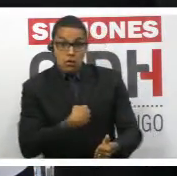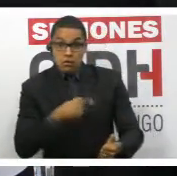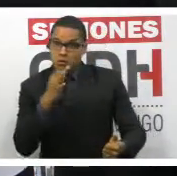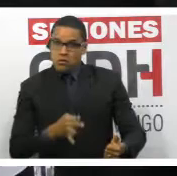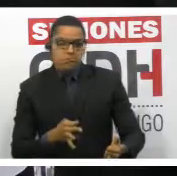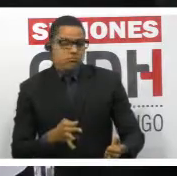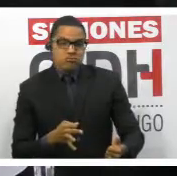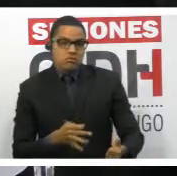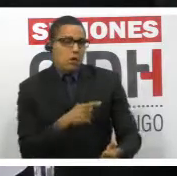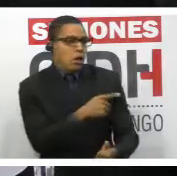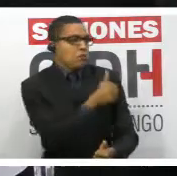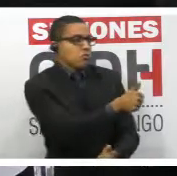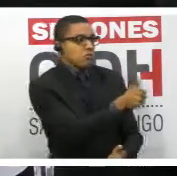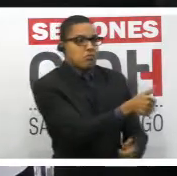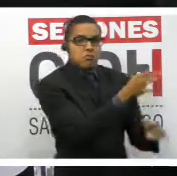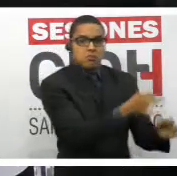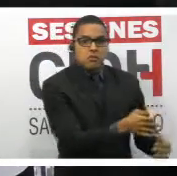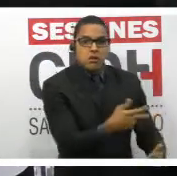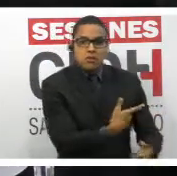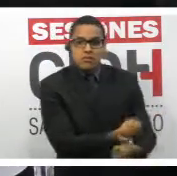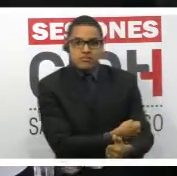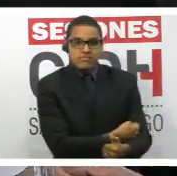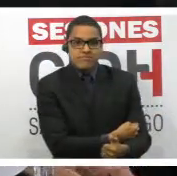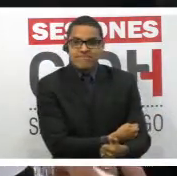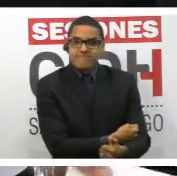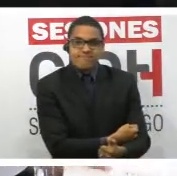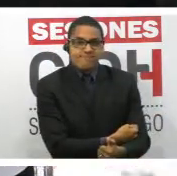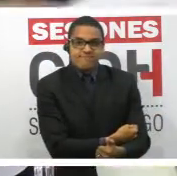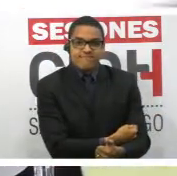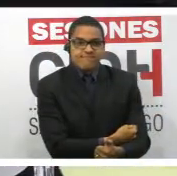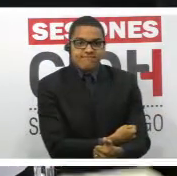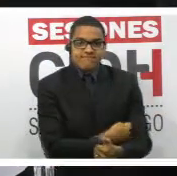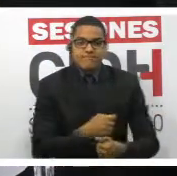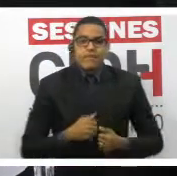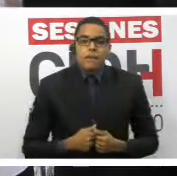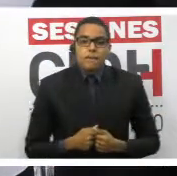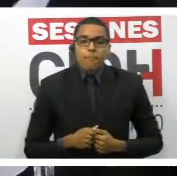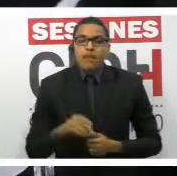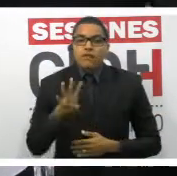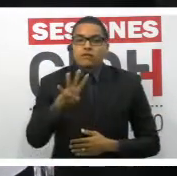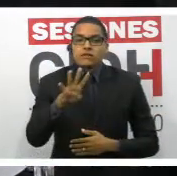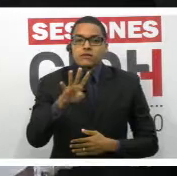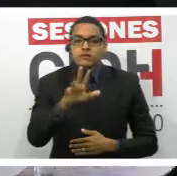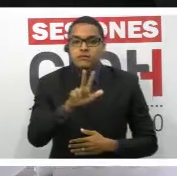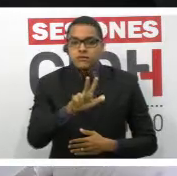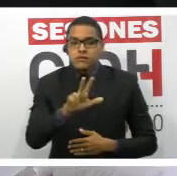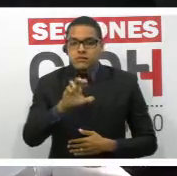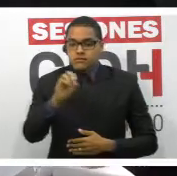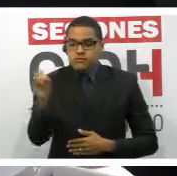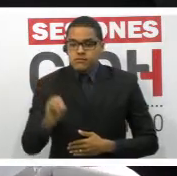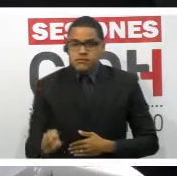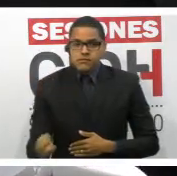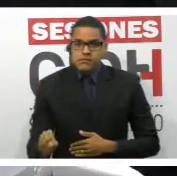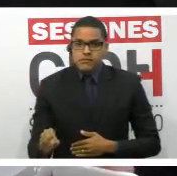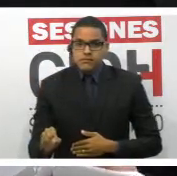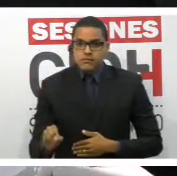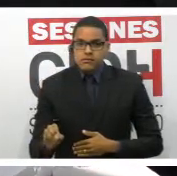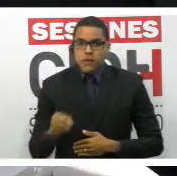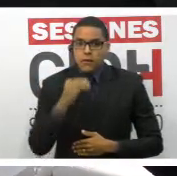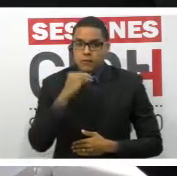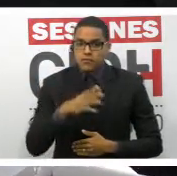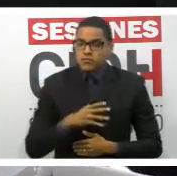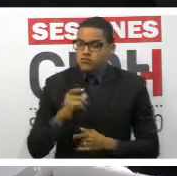acceso a servicios que micológicos de manera segura el 43 por ciento de las mujeres entrevistadas dijo que había